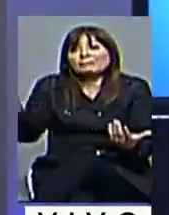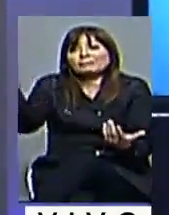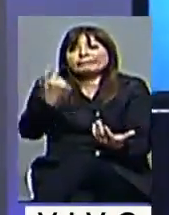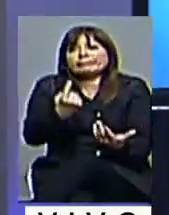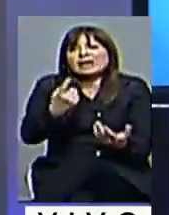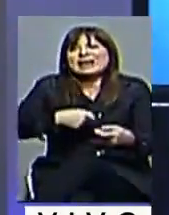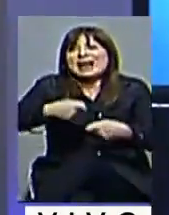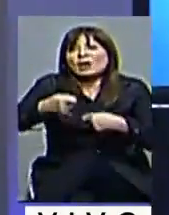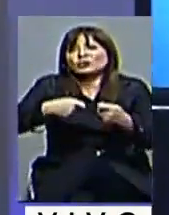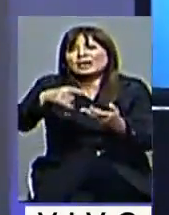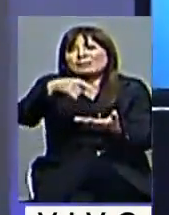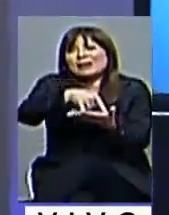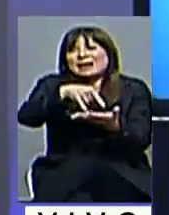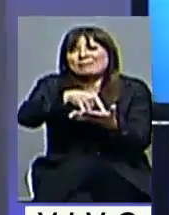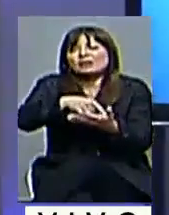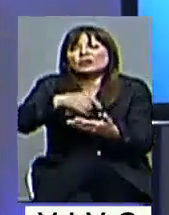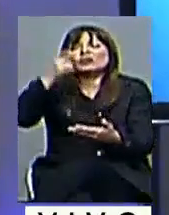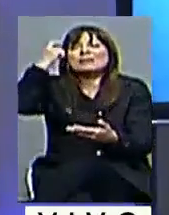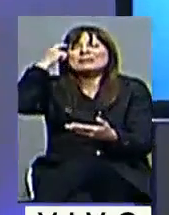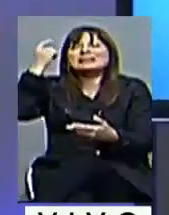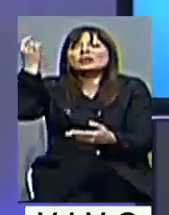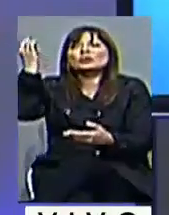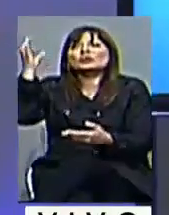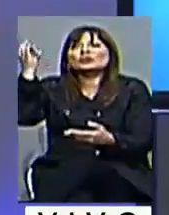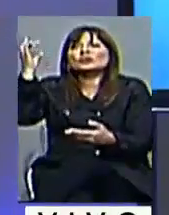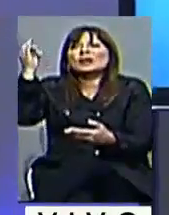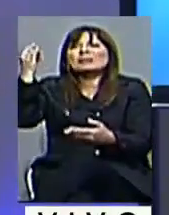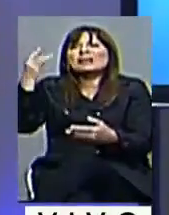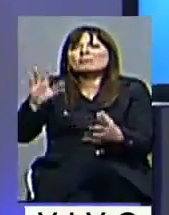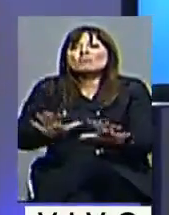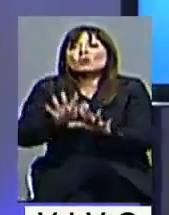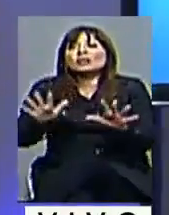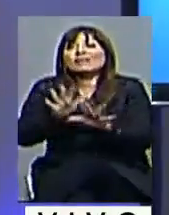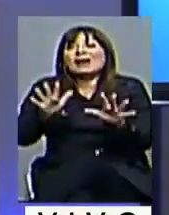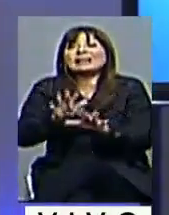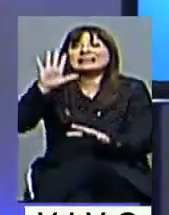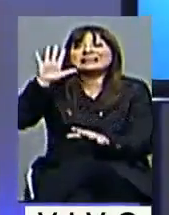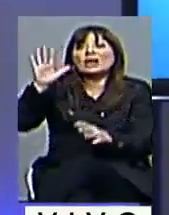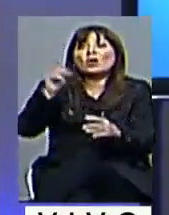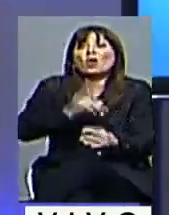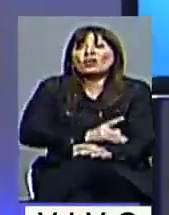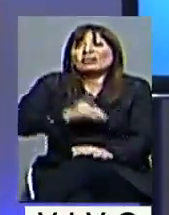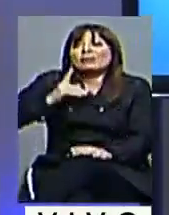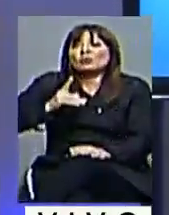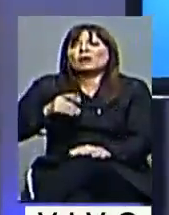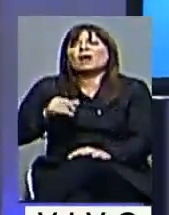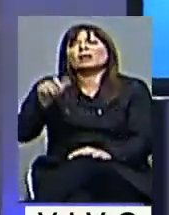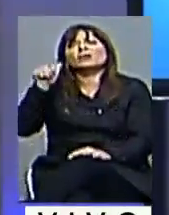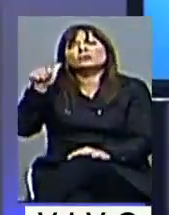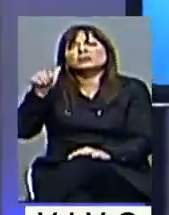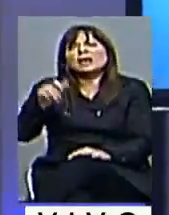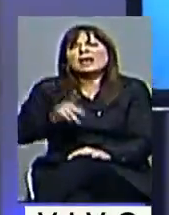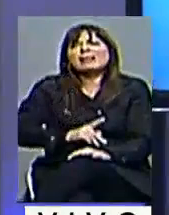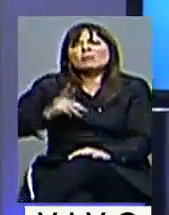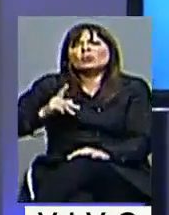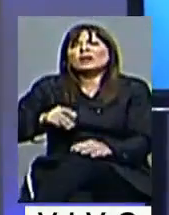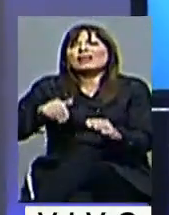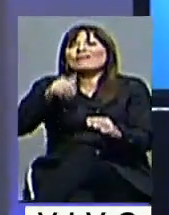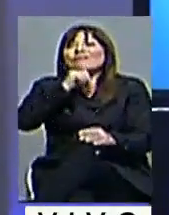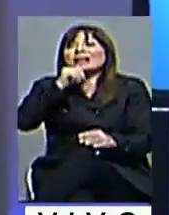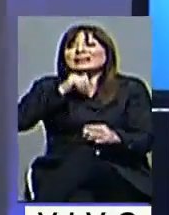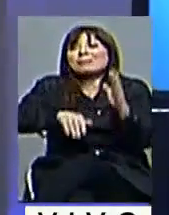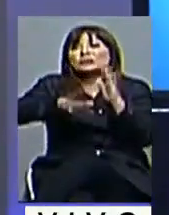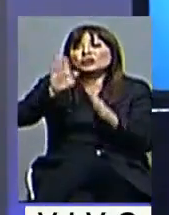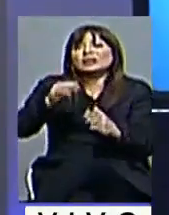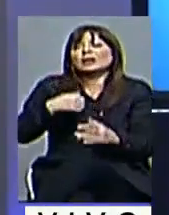que negociar en el Parlamento, está pensando solamente en motivar a esos 5 diputados o 6 diputados que le faltan para la mayoría, creo